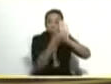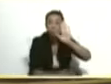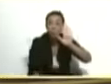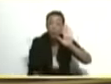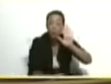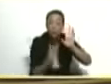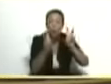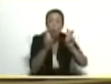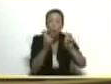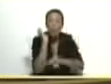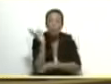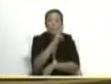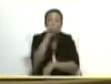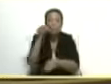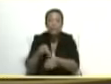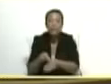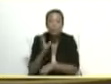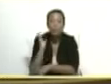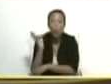un nuevo parlamento